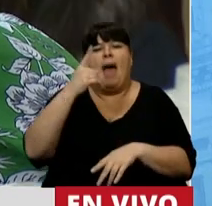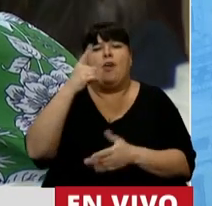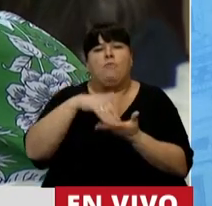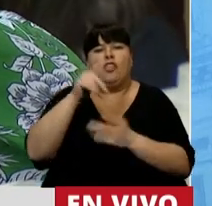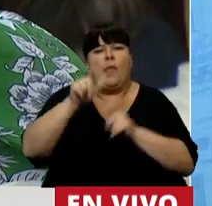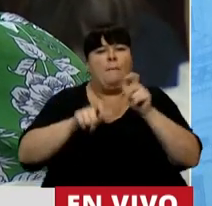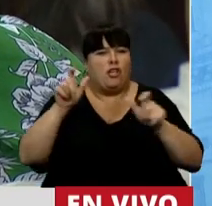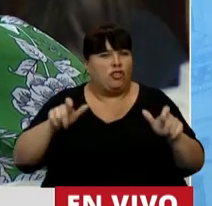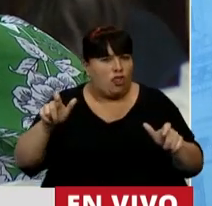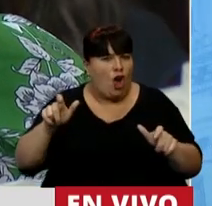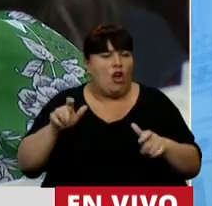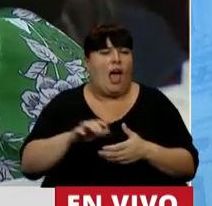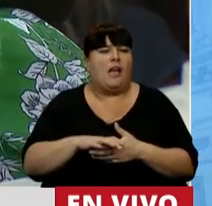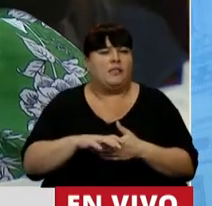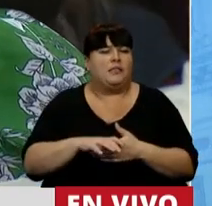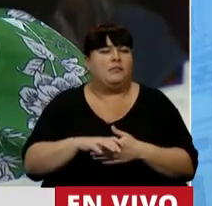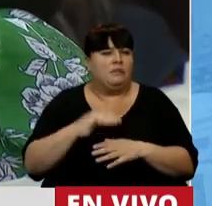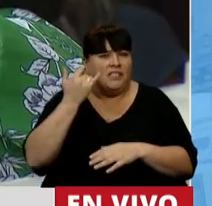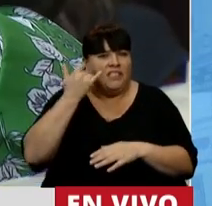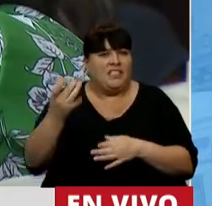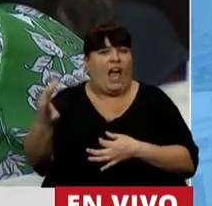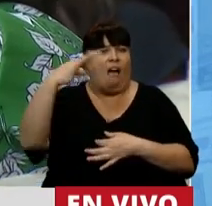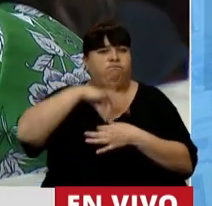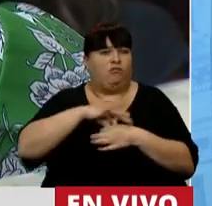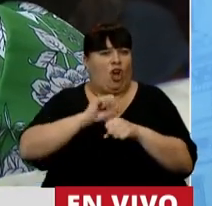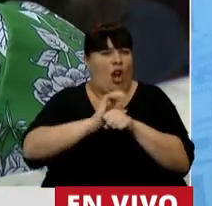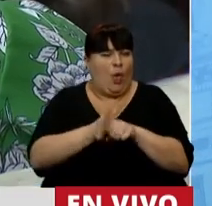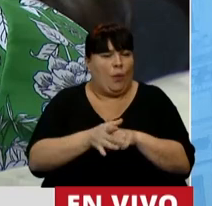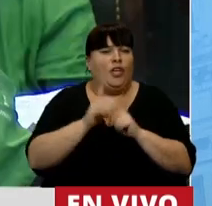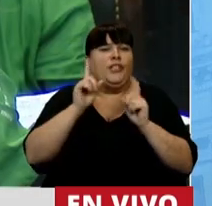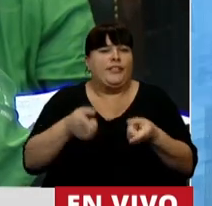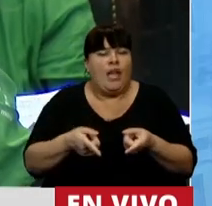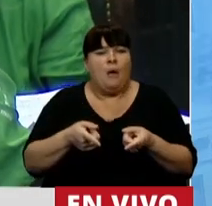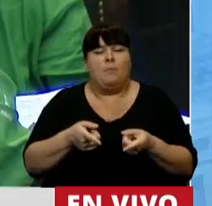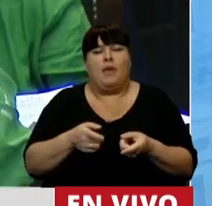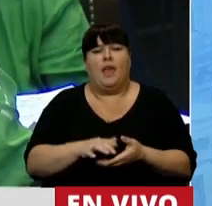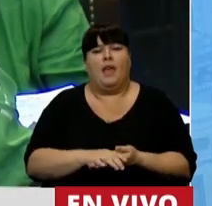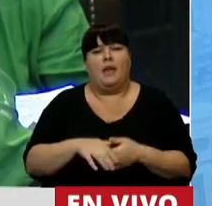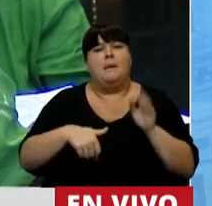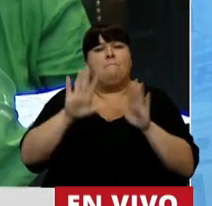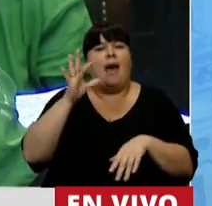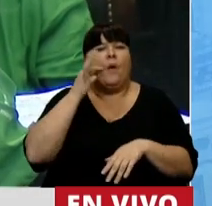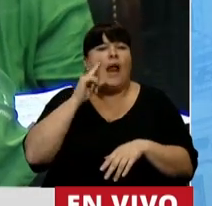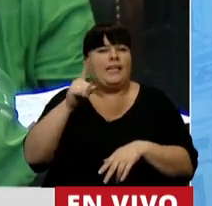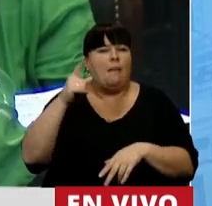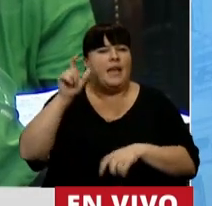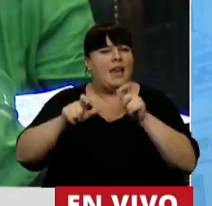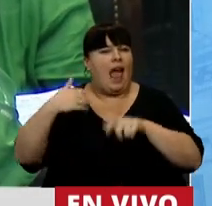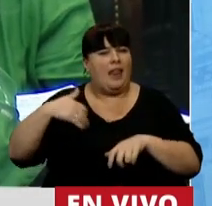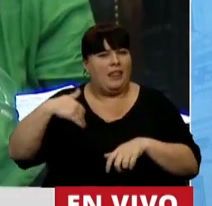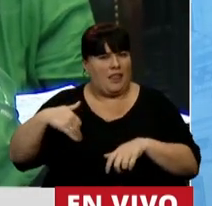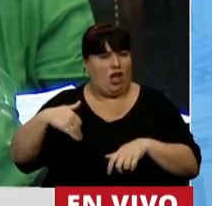de compatriotas se han infectado, donde hemos tenido más de 40.000